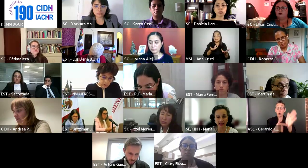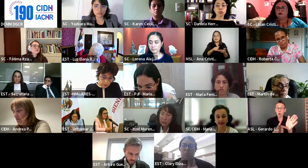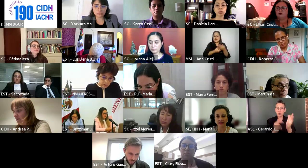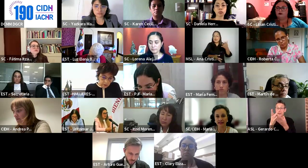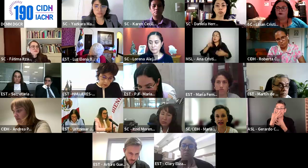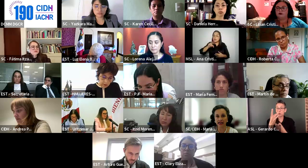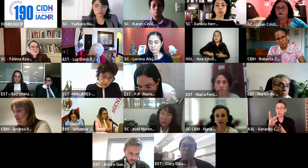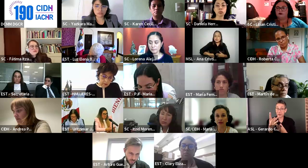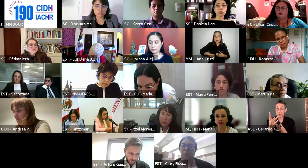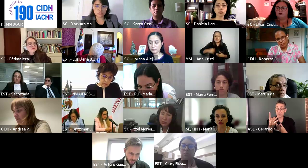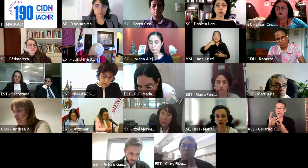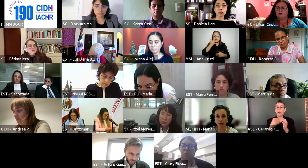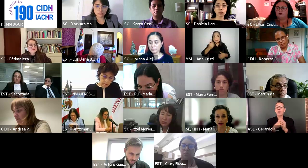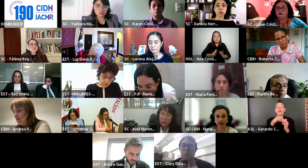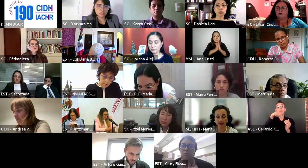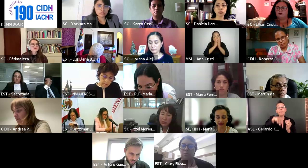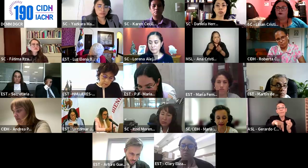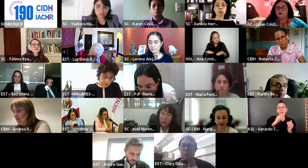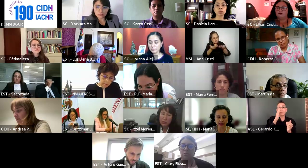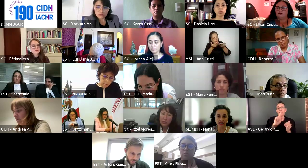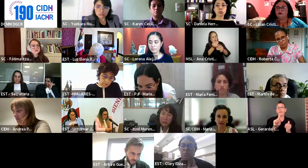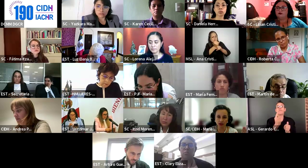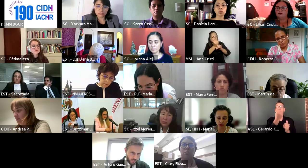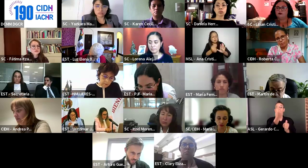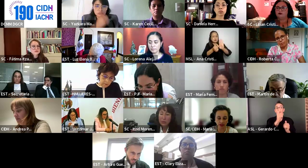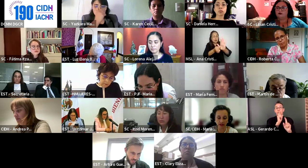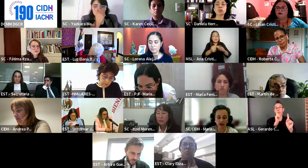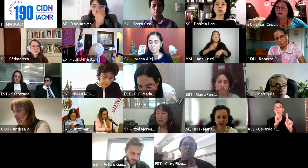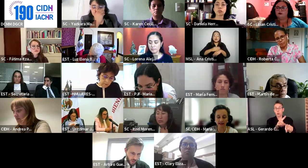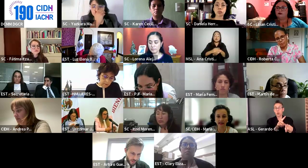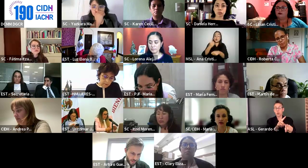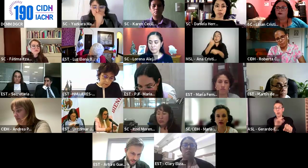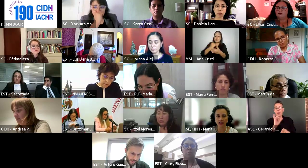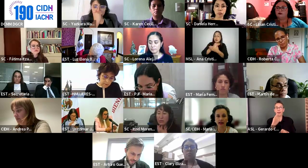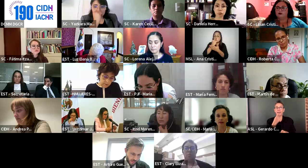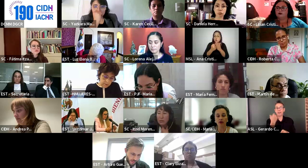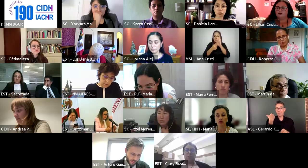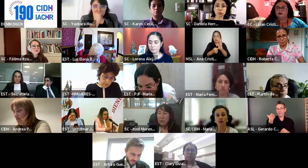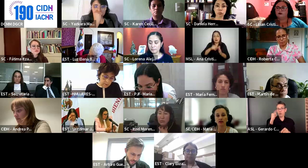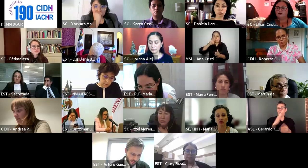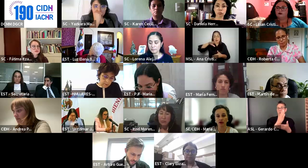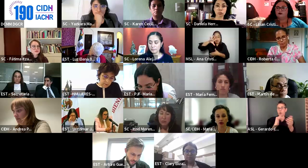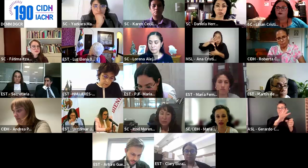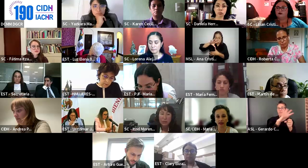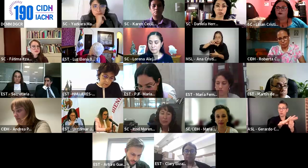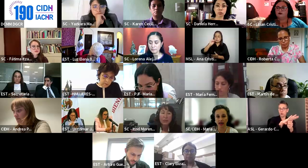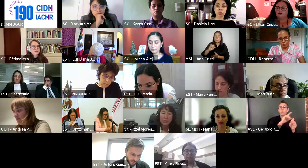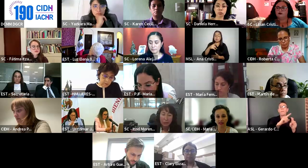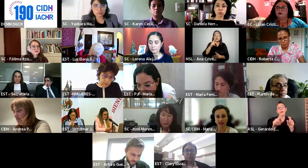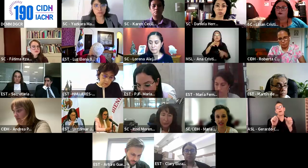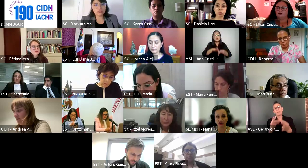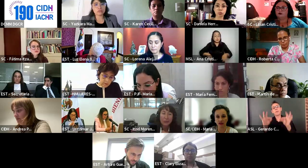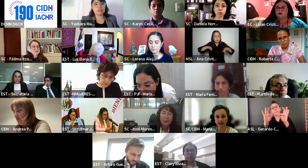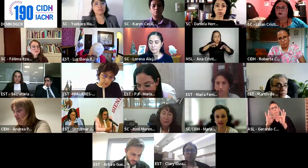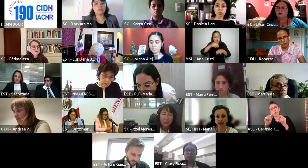materia. Este será el primer informe que se dé y que es, pues, como decía yo, de carácter regional, pero es un paso muy importante para